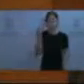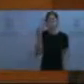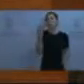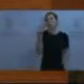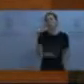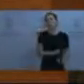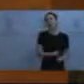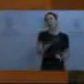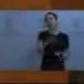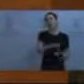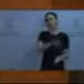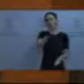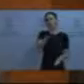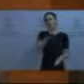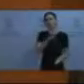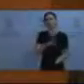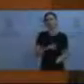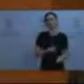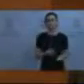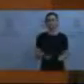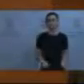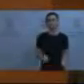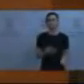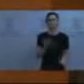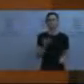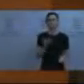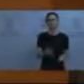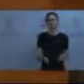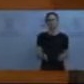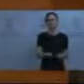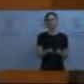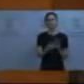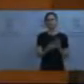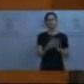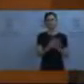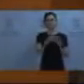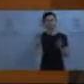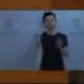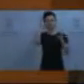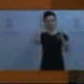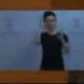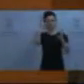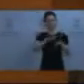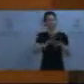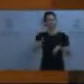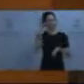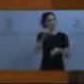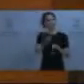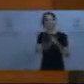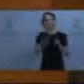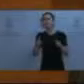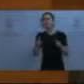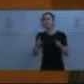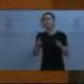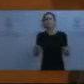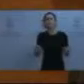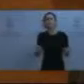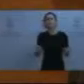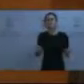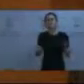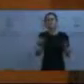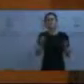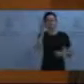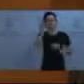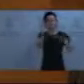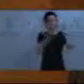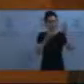haga, no lo sé, pues tal vez haga referencia, como es lógico, bueno, pues a cuál es la exclusión. La exclusión son las